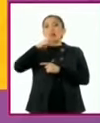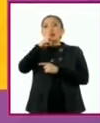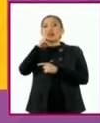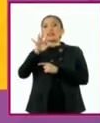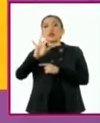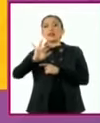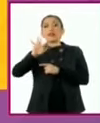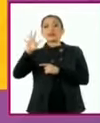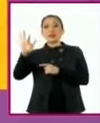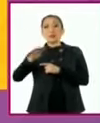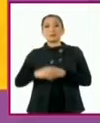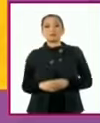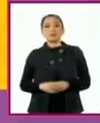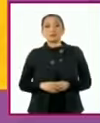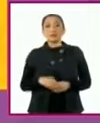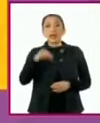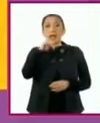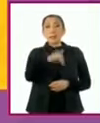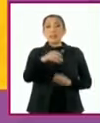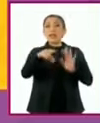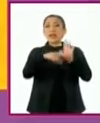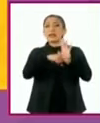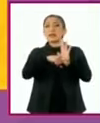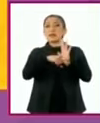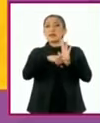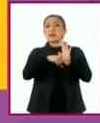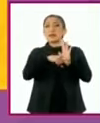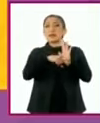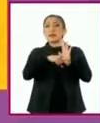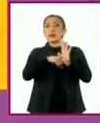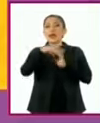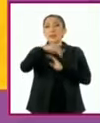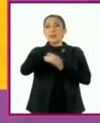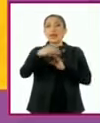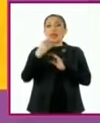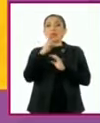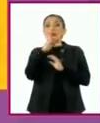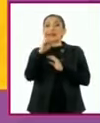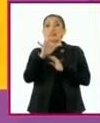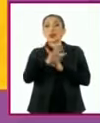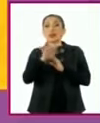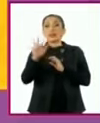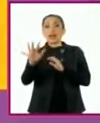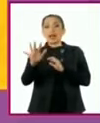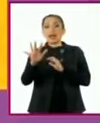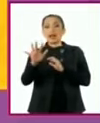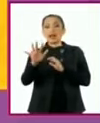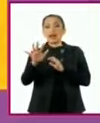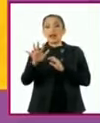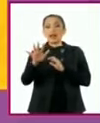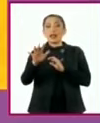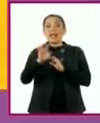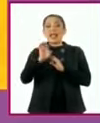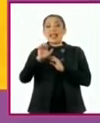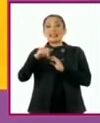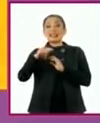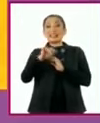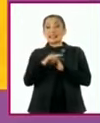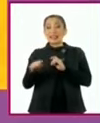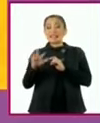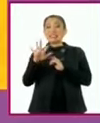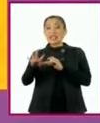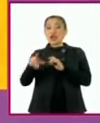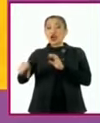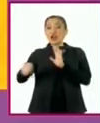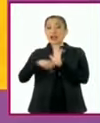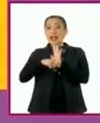a 55. M es negativa. M es igual a 55 entre 5